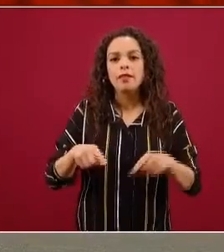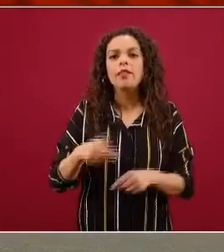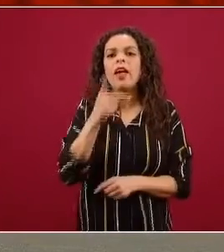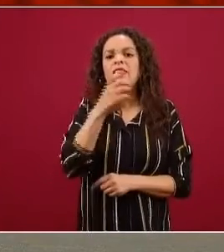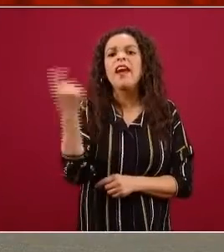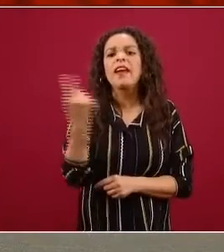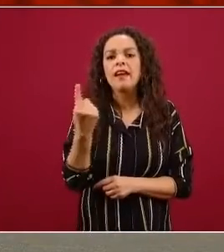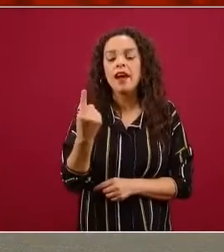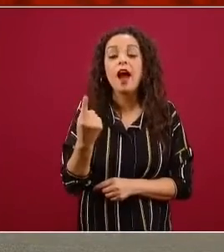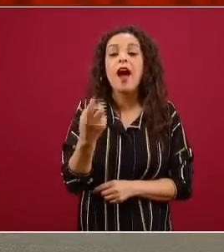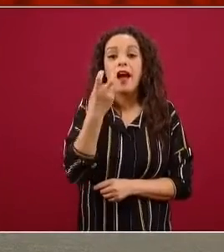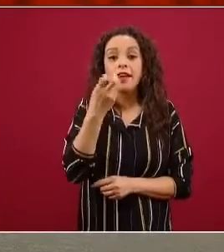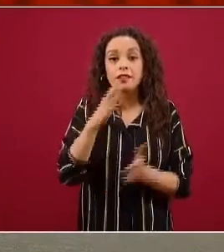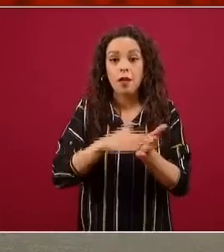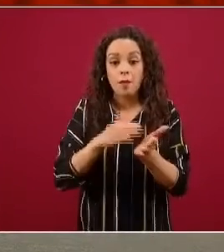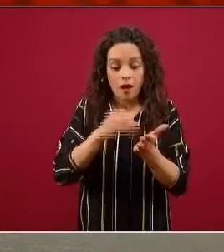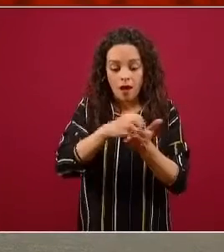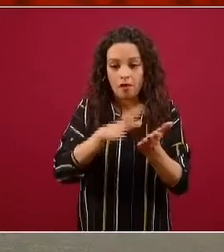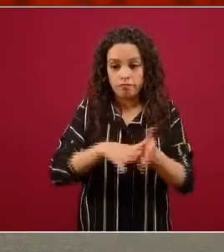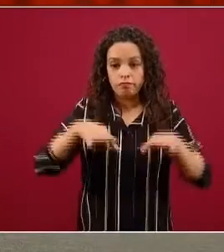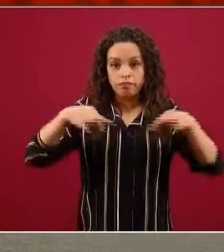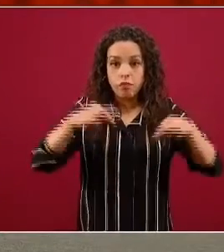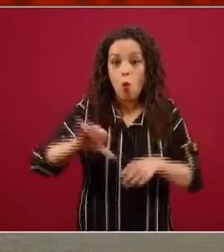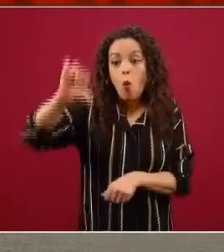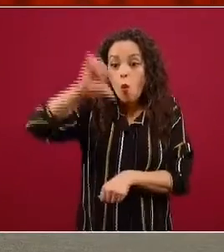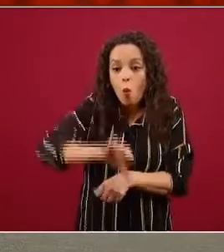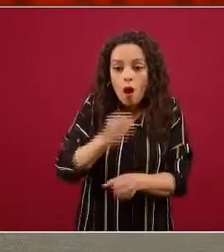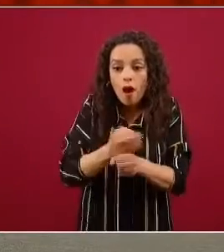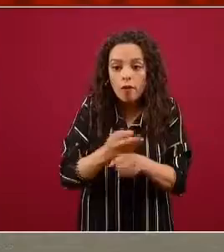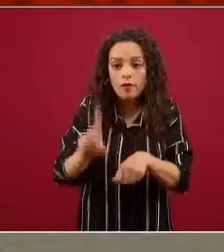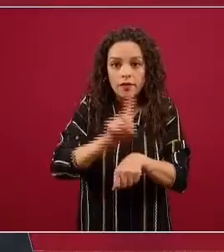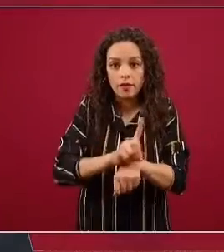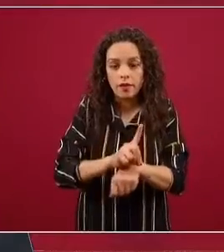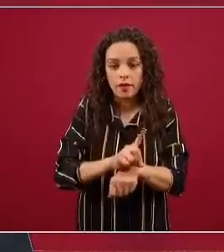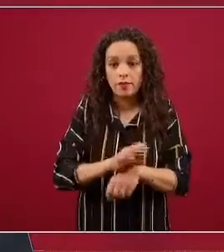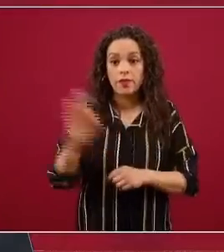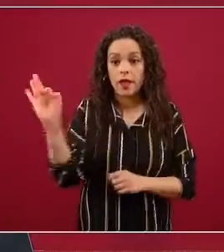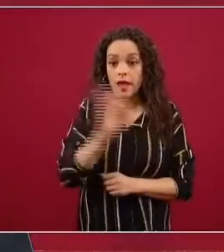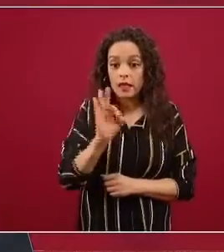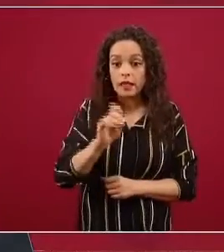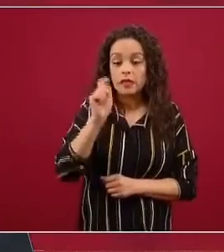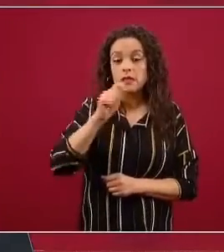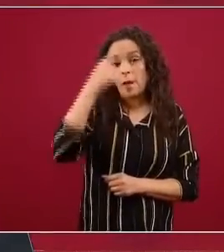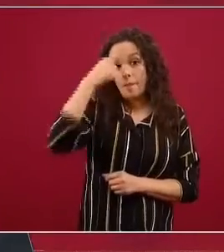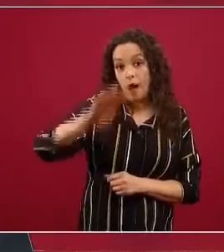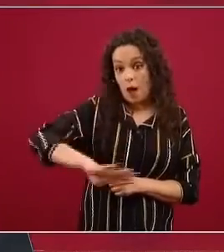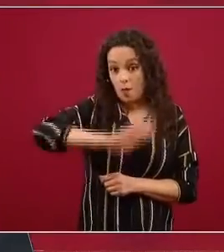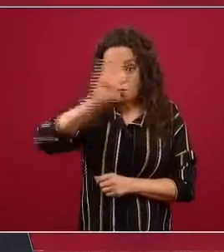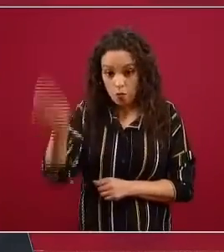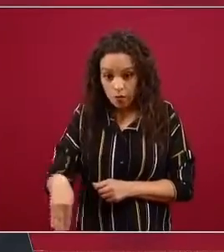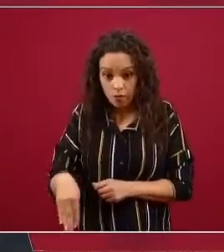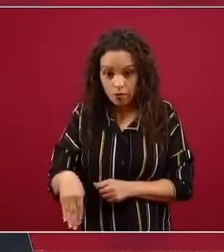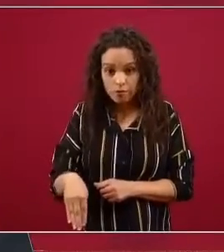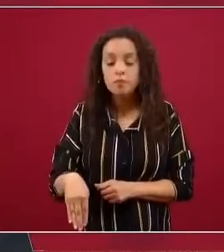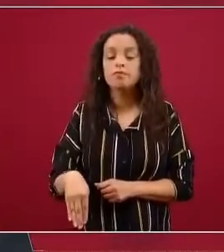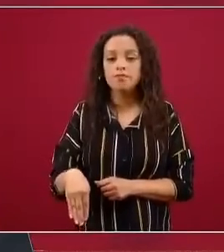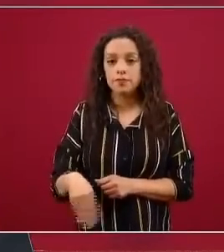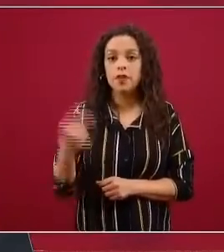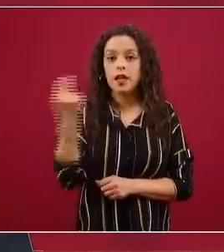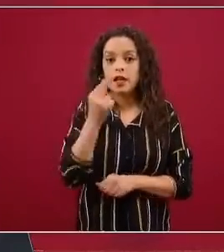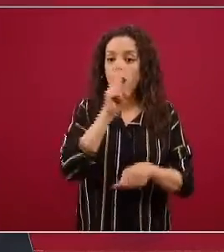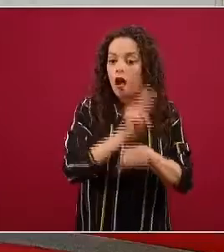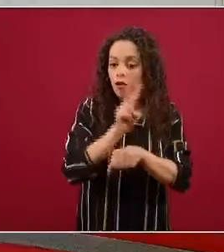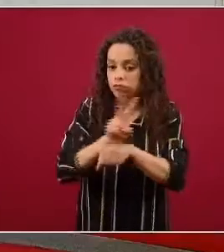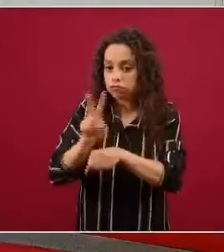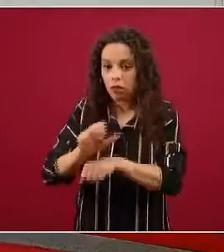real. La mortalidad o el evento de morir, desde luego, también se documenta para fines de